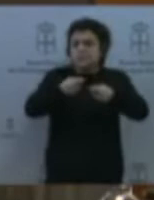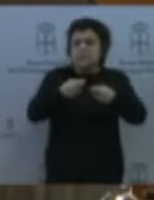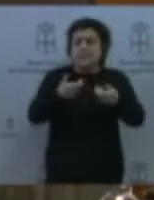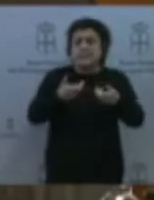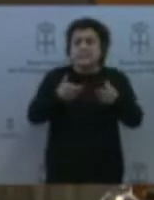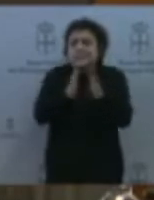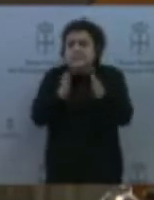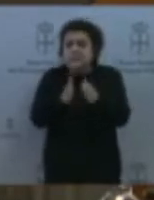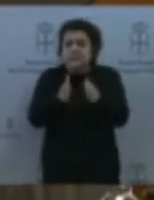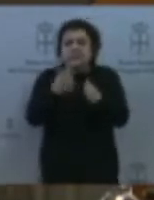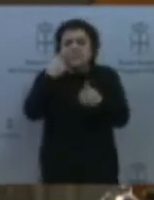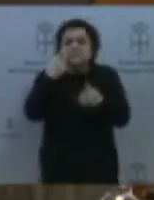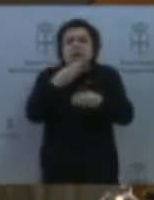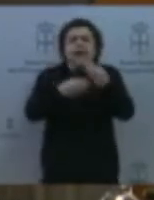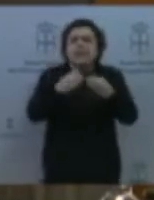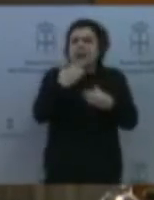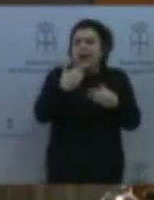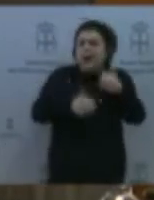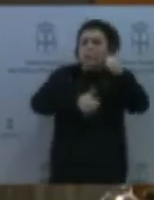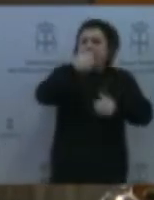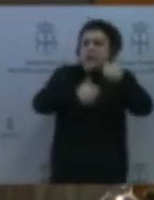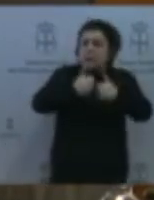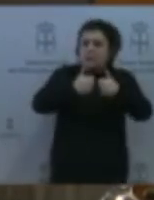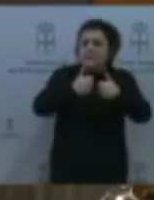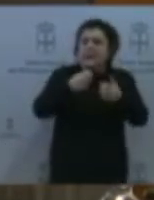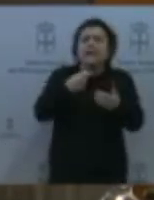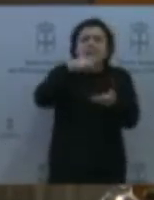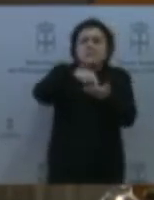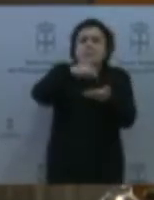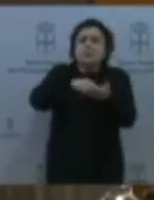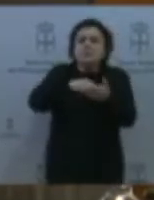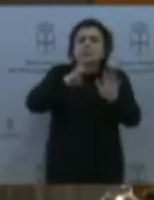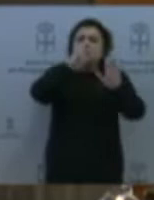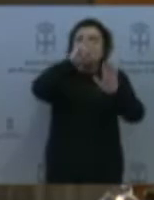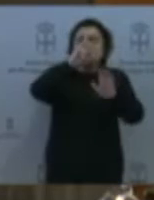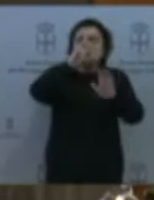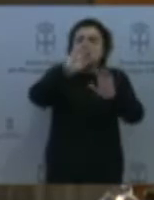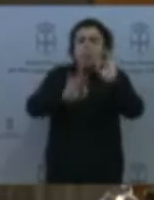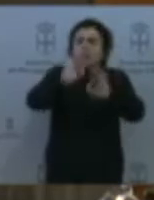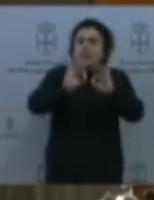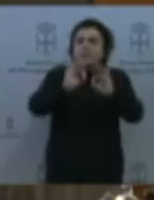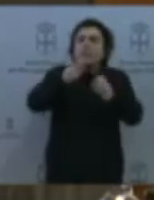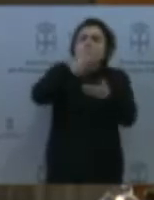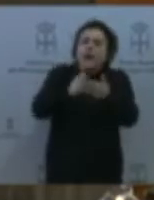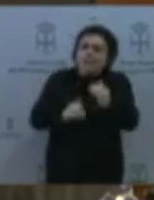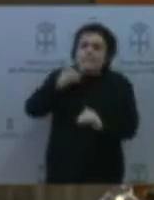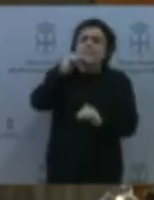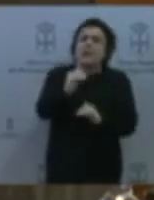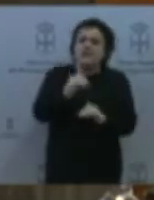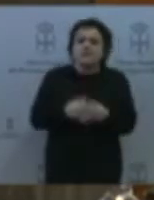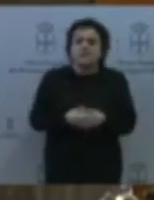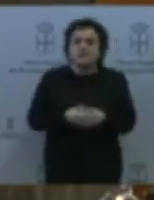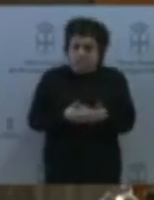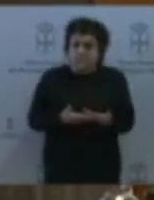más impuestos que el 8% de sus beneficios que está pagando ahora, que lo lleva a una situación de privilegio? ¿Estamos para hacer eso? ¿Qué pensamos de los informes de Amnistía